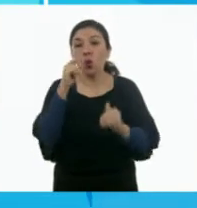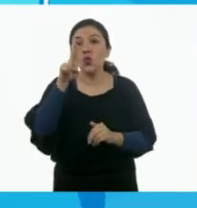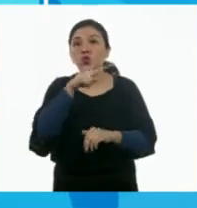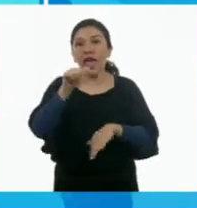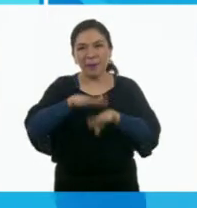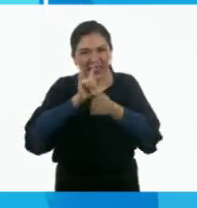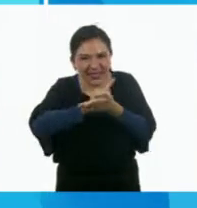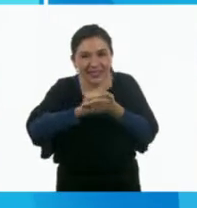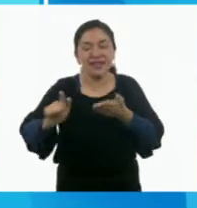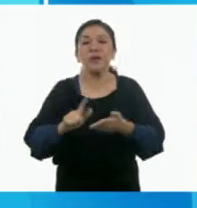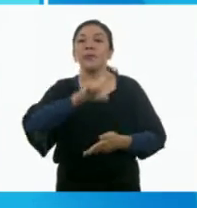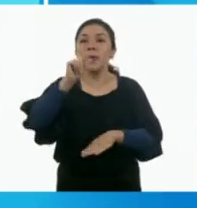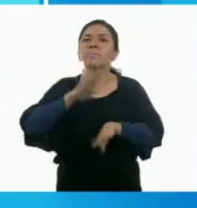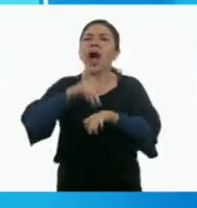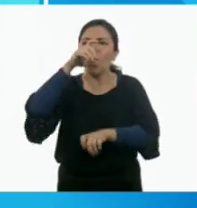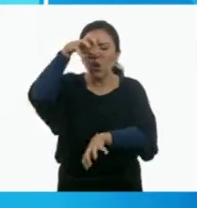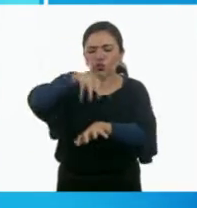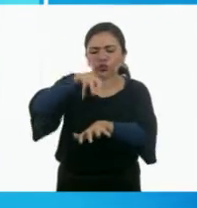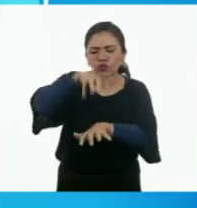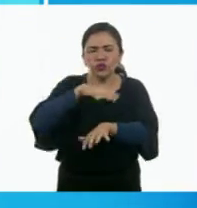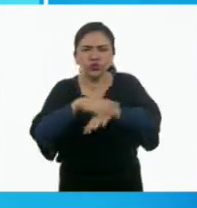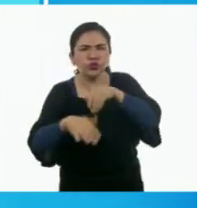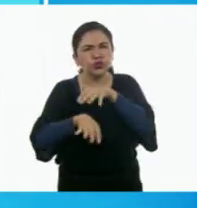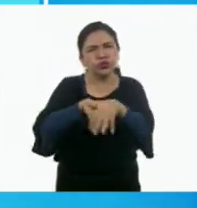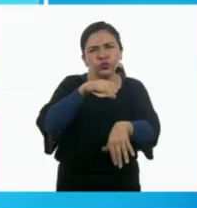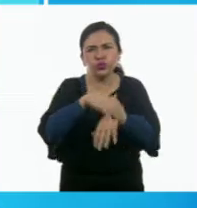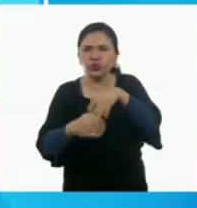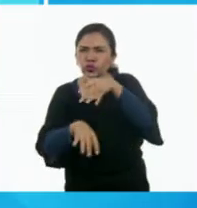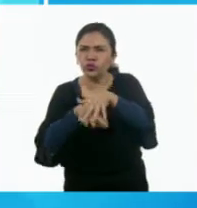uñas. Enjuaga tus manos con agua.